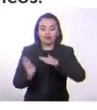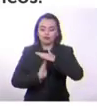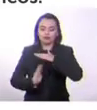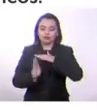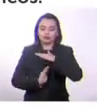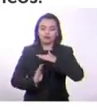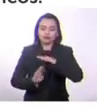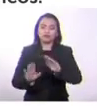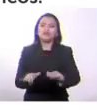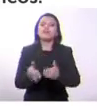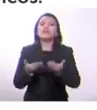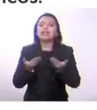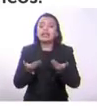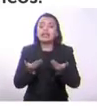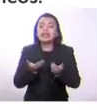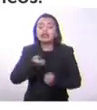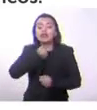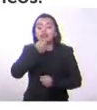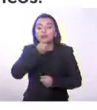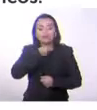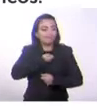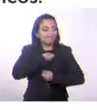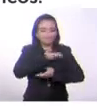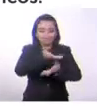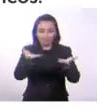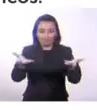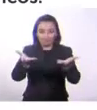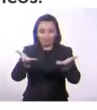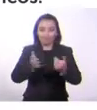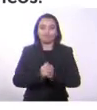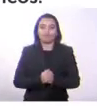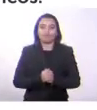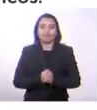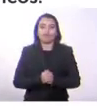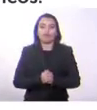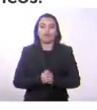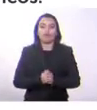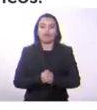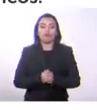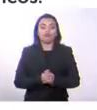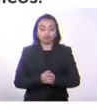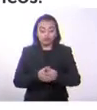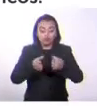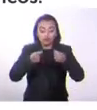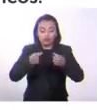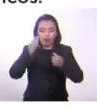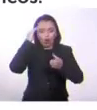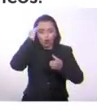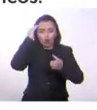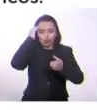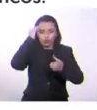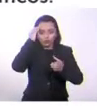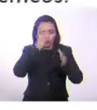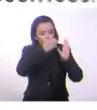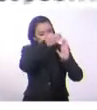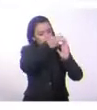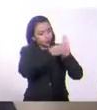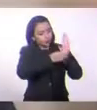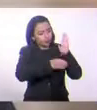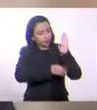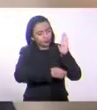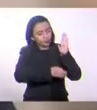un conjunto de conocimientos claros y directos sobre una amplia lista de contenidos generales o específicos.